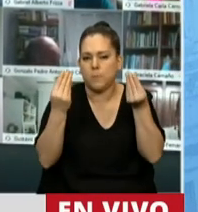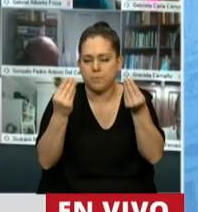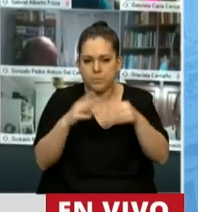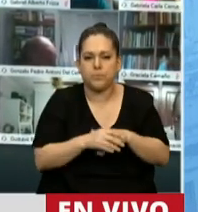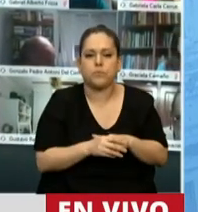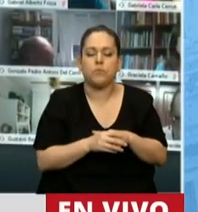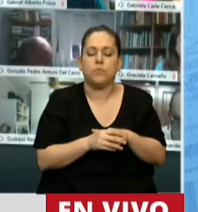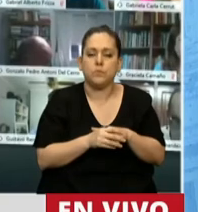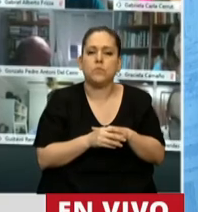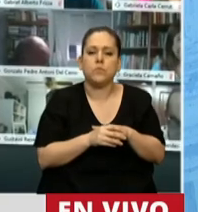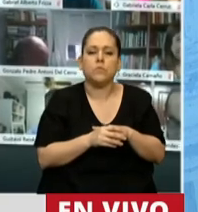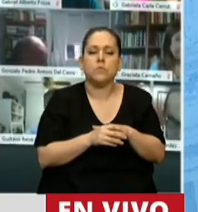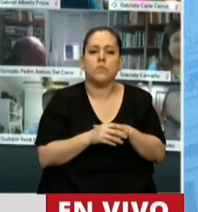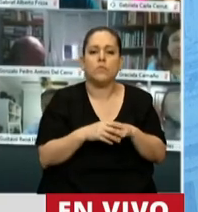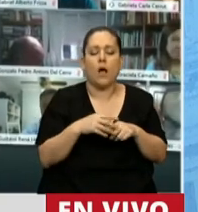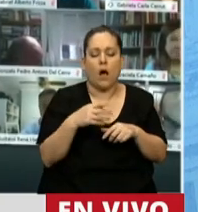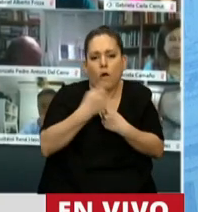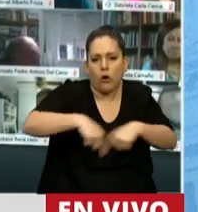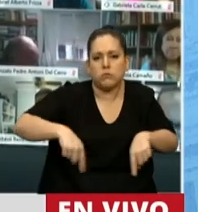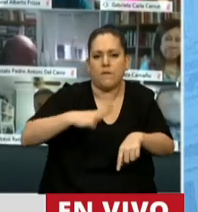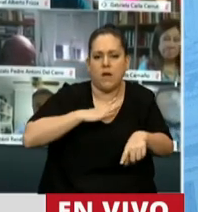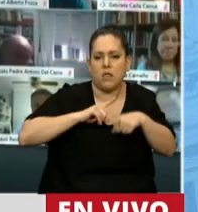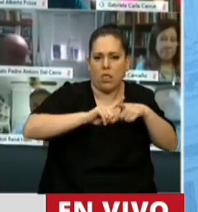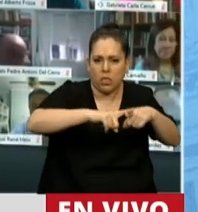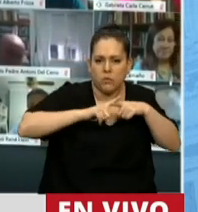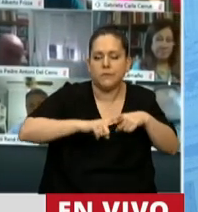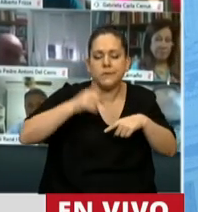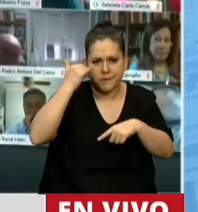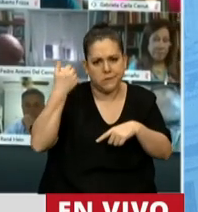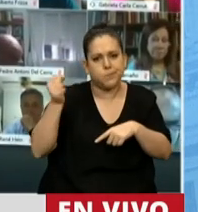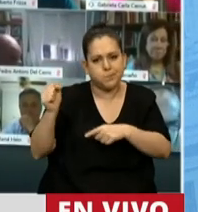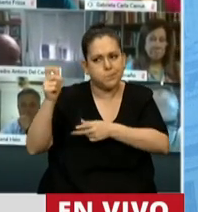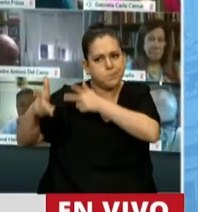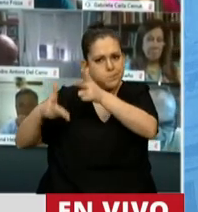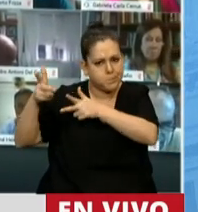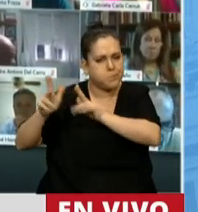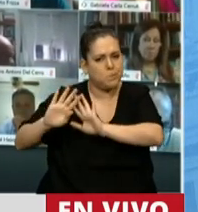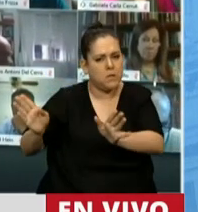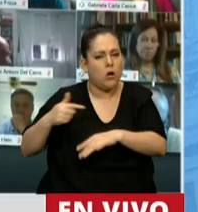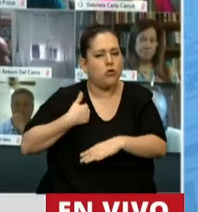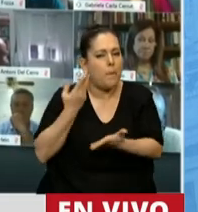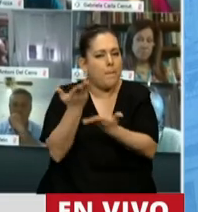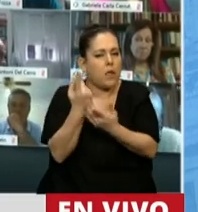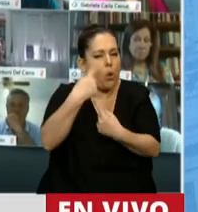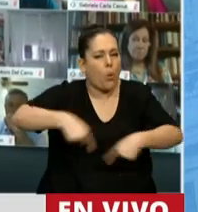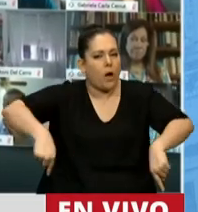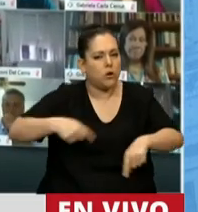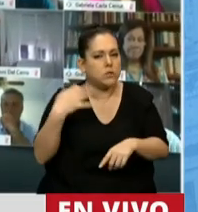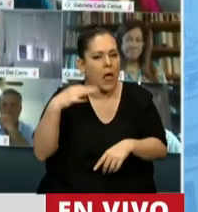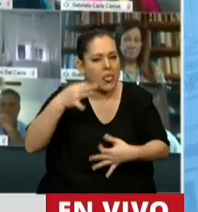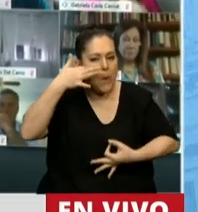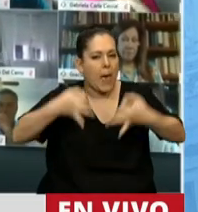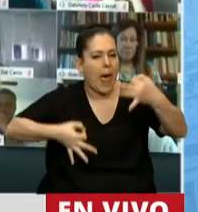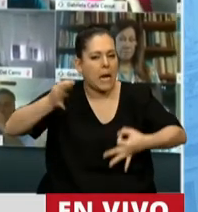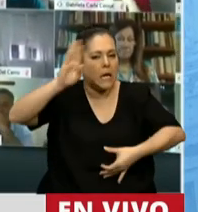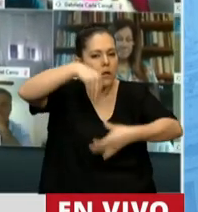causas estructurales que habrá que discutir, y aquí se han dicho muchas, hay una que yo pido que sea analizada en la